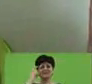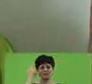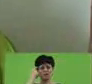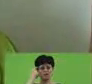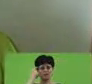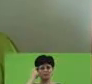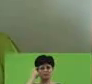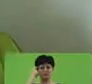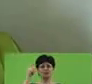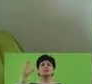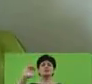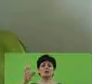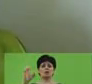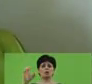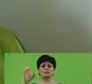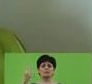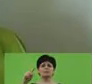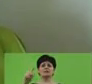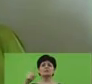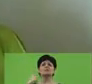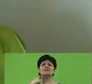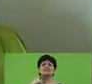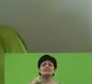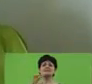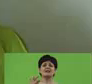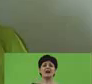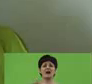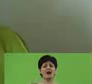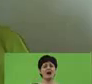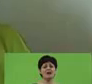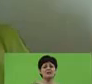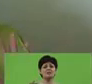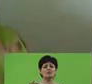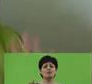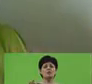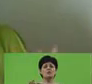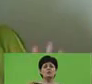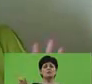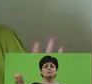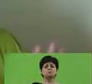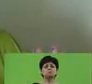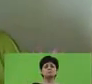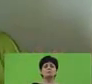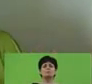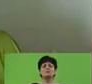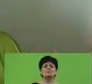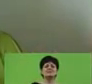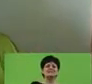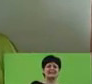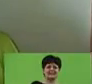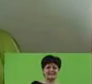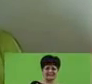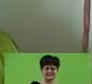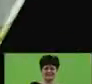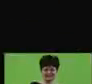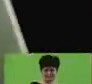sexóloga clínica, soy colombiana, pero vivo hace 13 años, más o menos cerca de Tres Arroyos, en